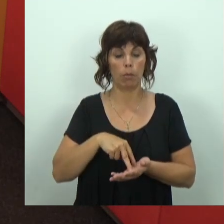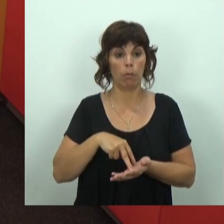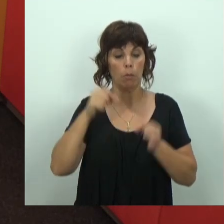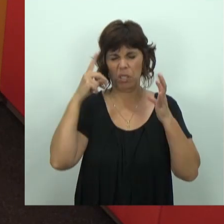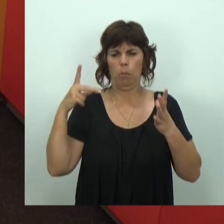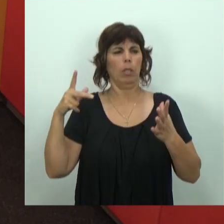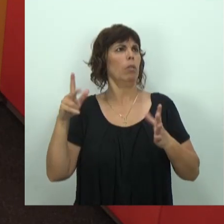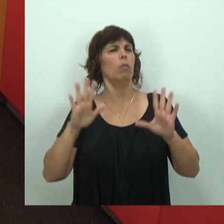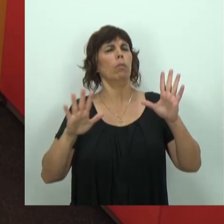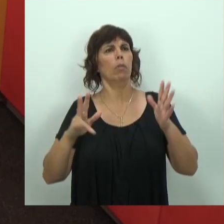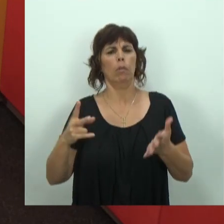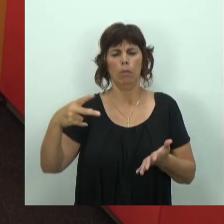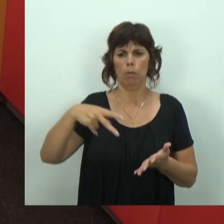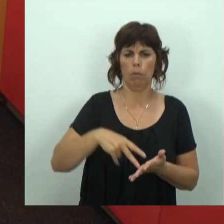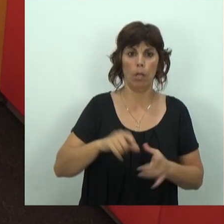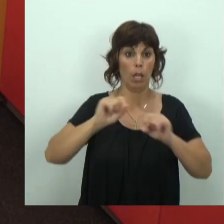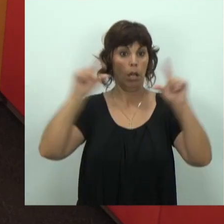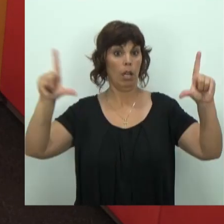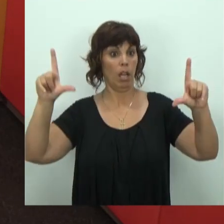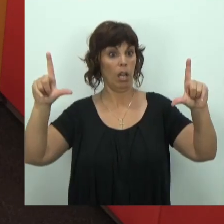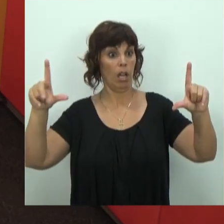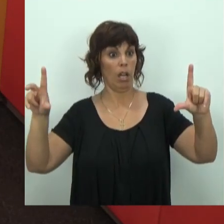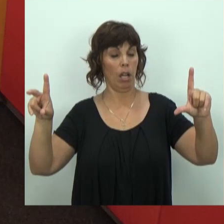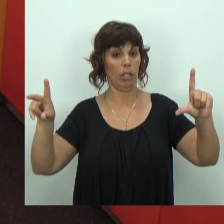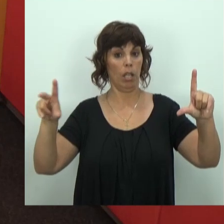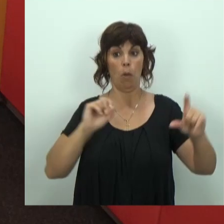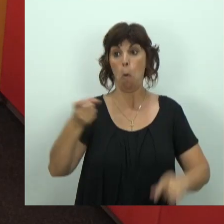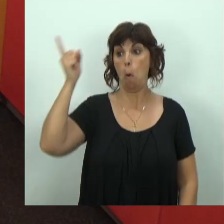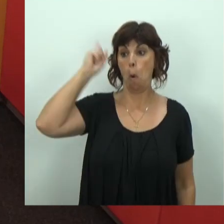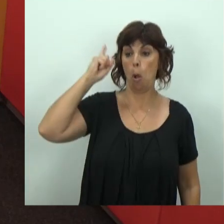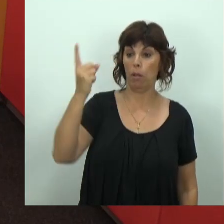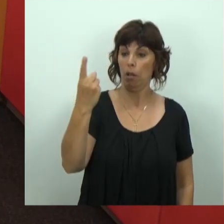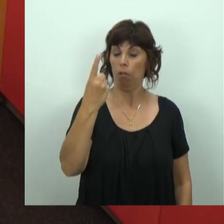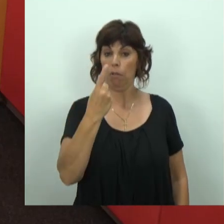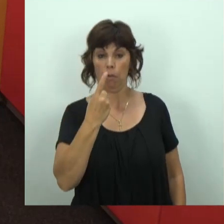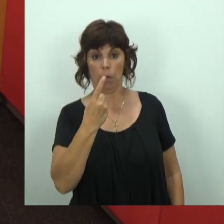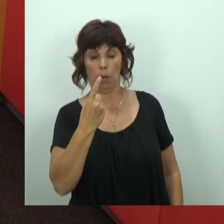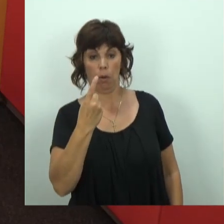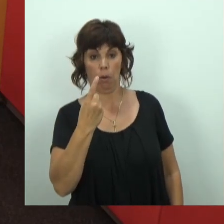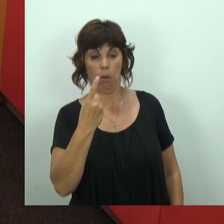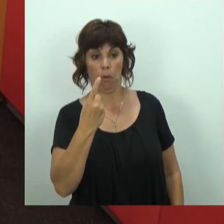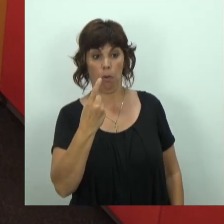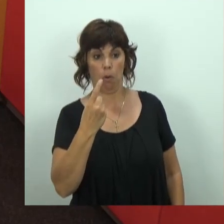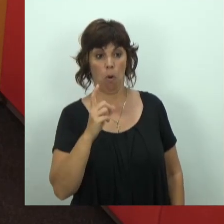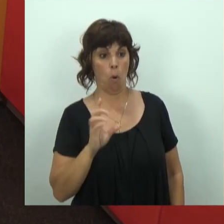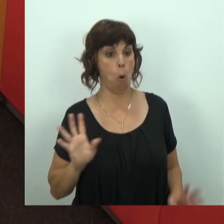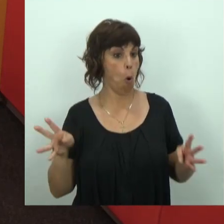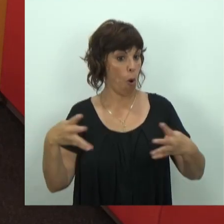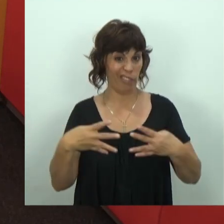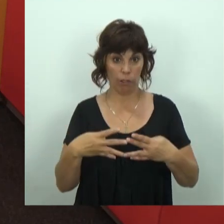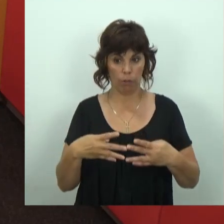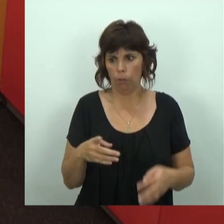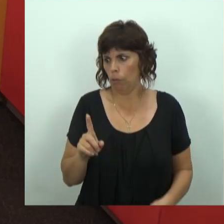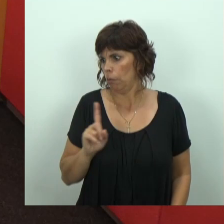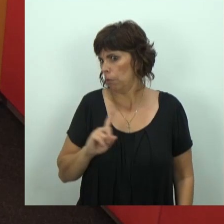tele, ni tampoco el teléfono para ver WhatsApp o Facebook o Netflix